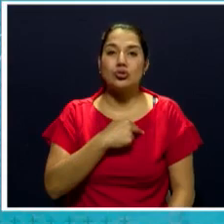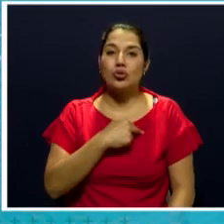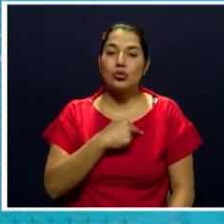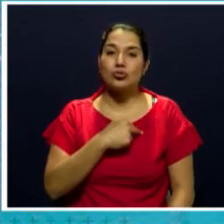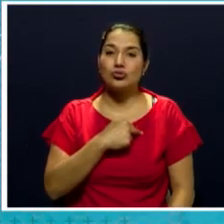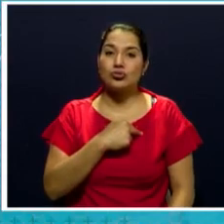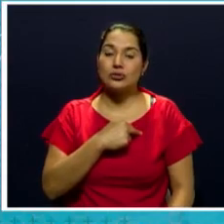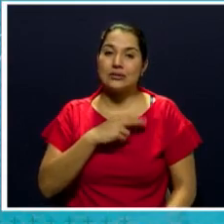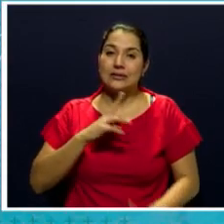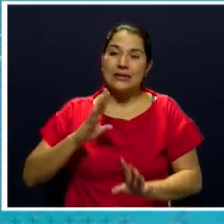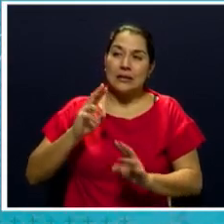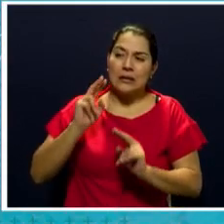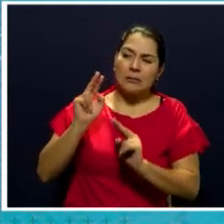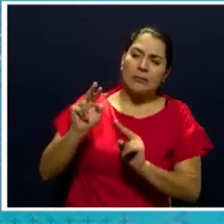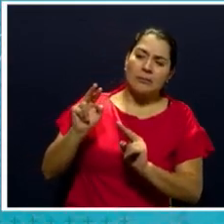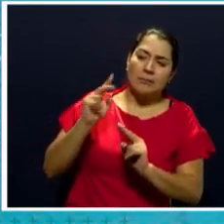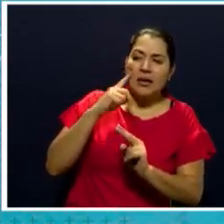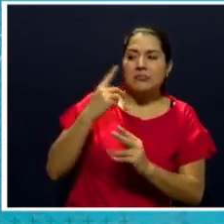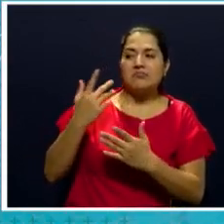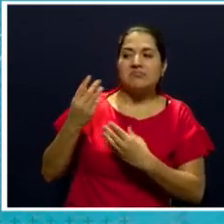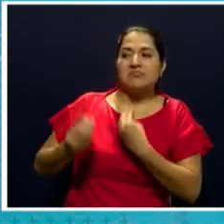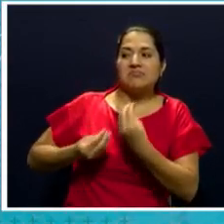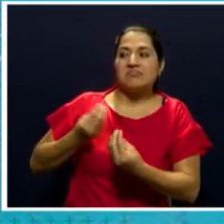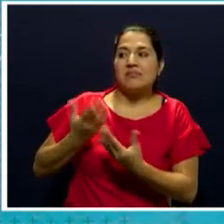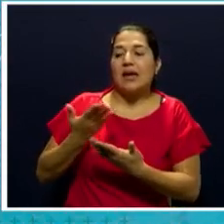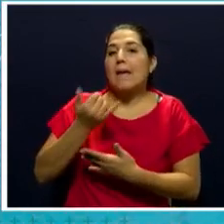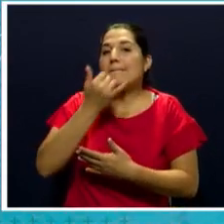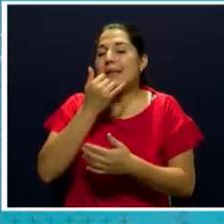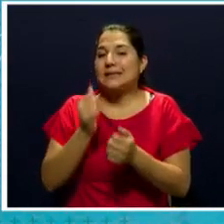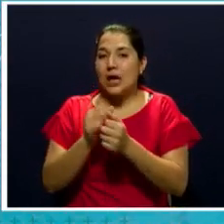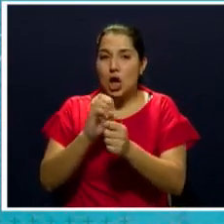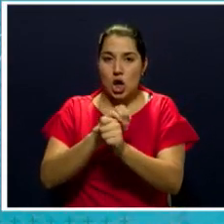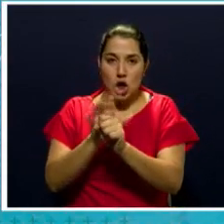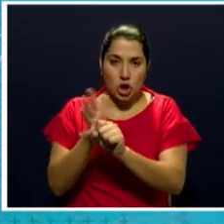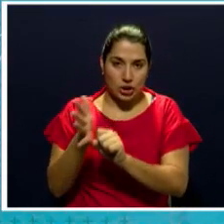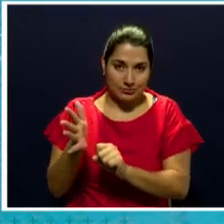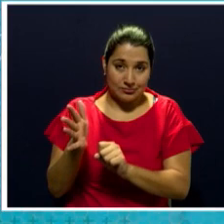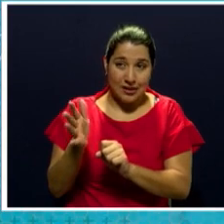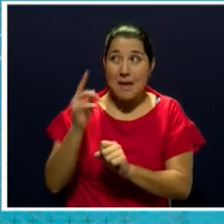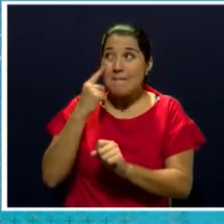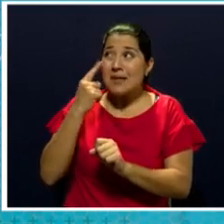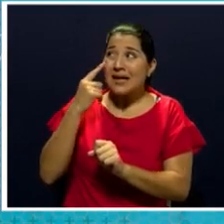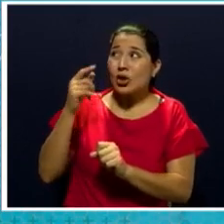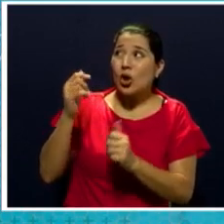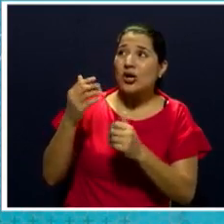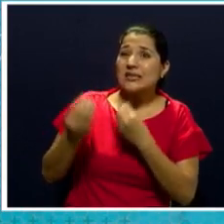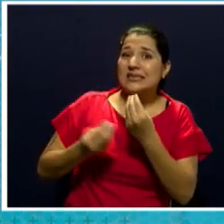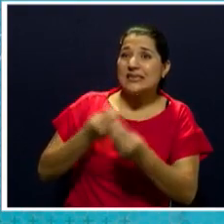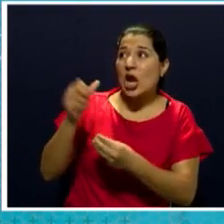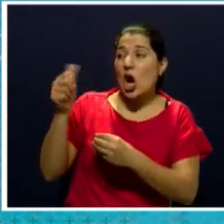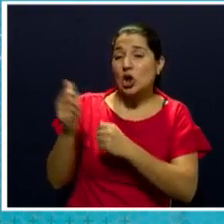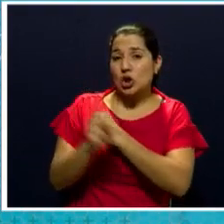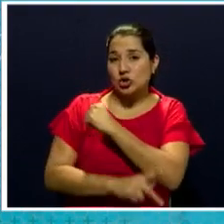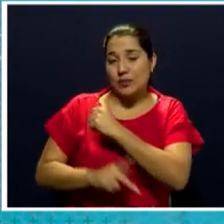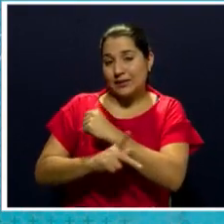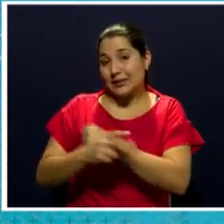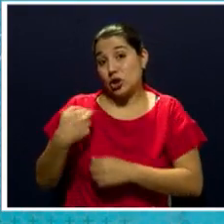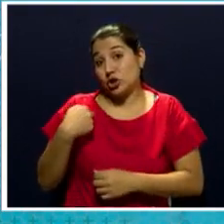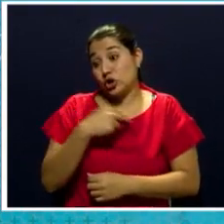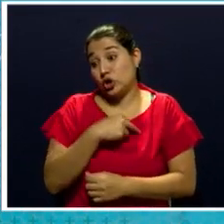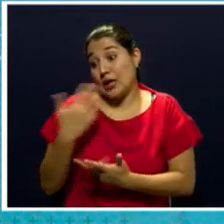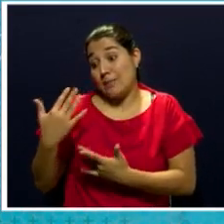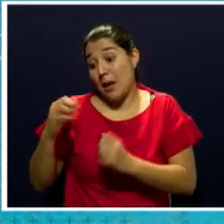por el comportamiento del virus y cómo se ha venido gestionando en otros países, esperamos tener por lo menos un 50% del ciclo lectivo para